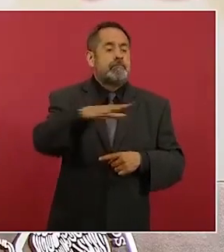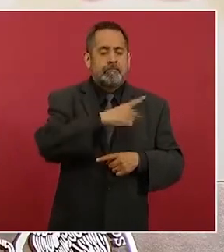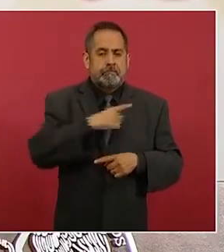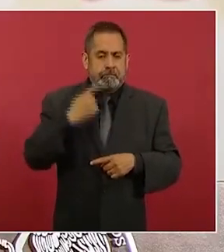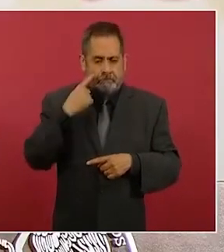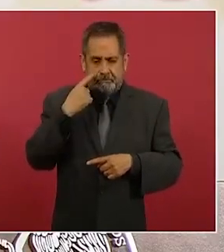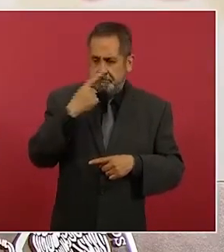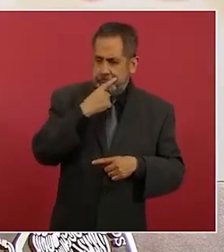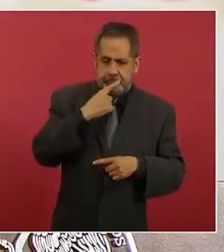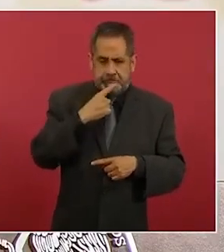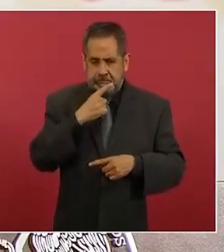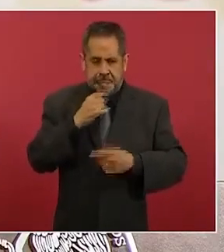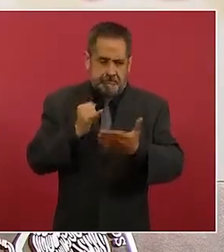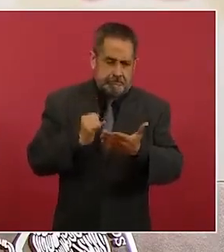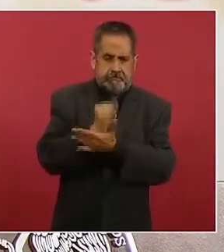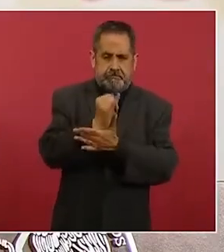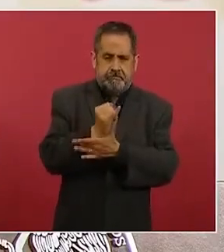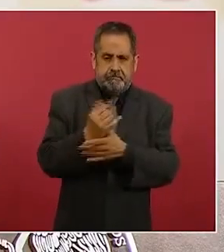Y ya en estos días